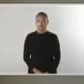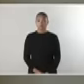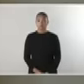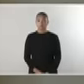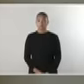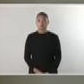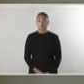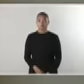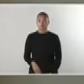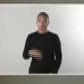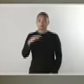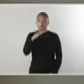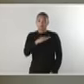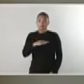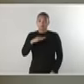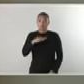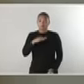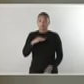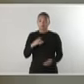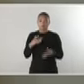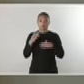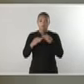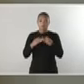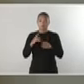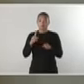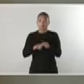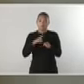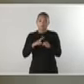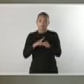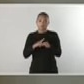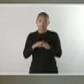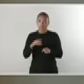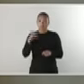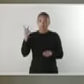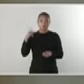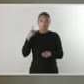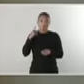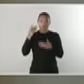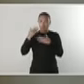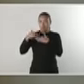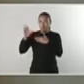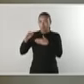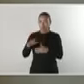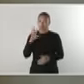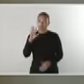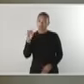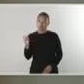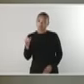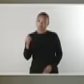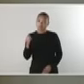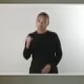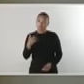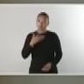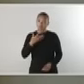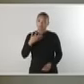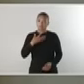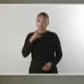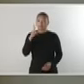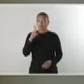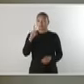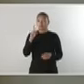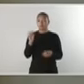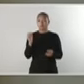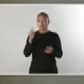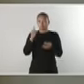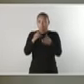Hay que ponernos feliz por qué Porque los partidos ya se van el cinco de junio tendremos dos